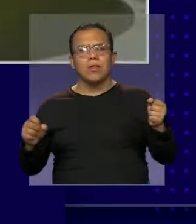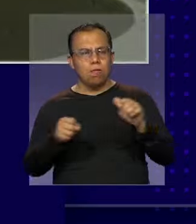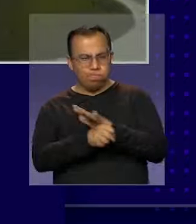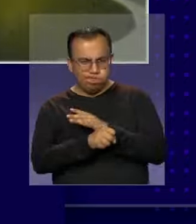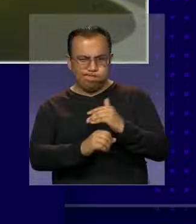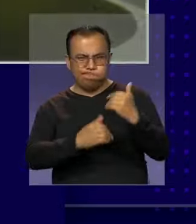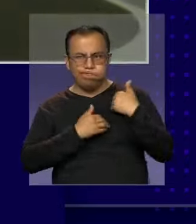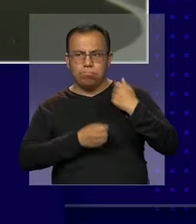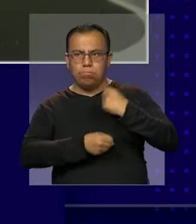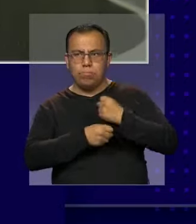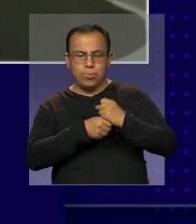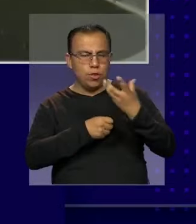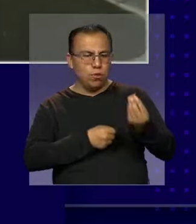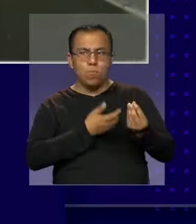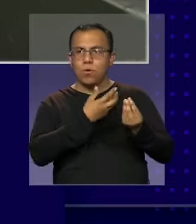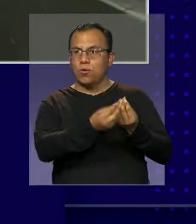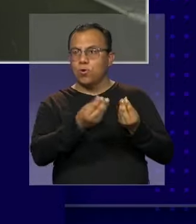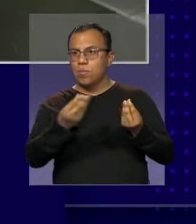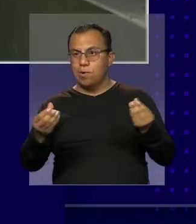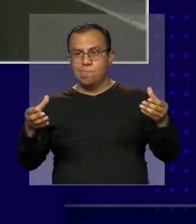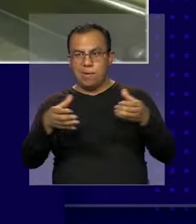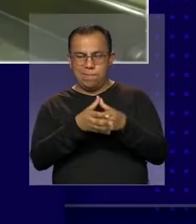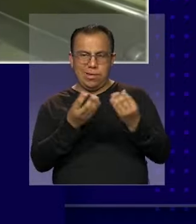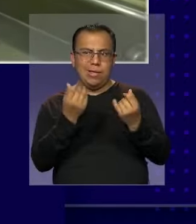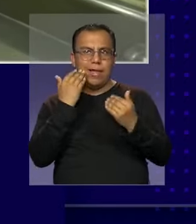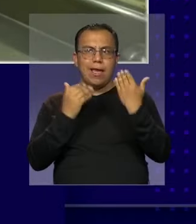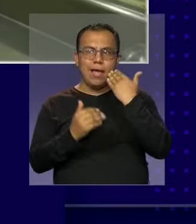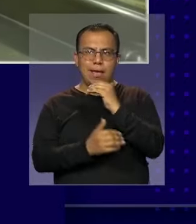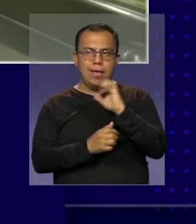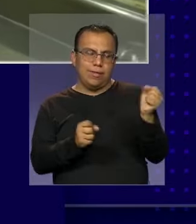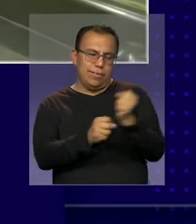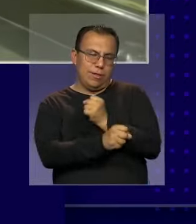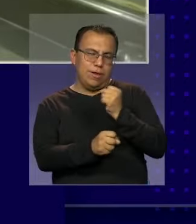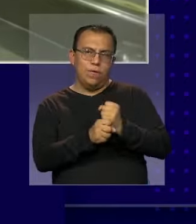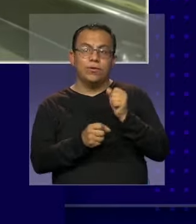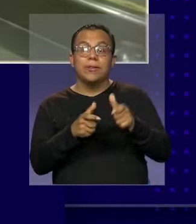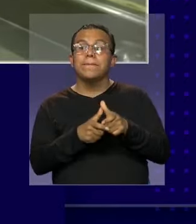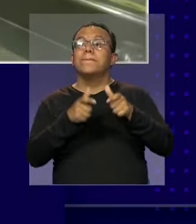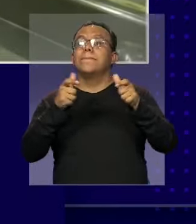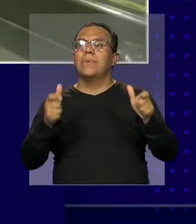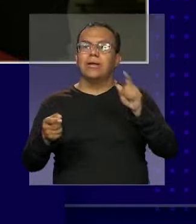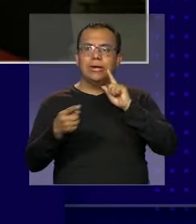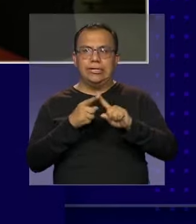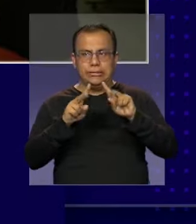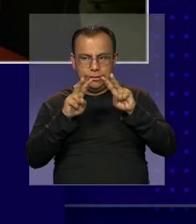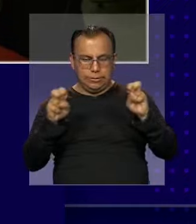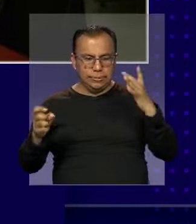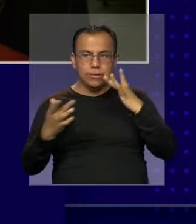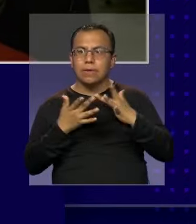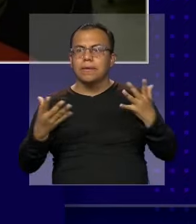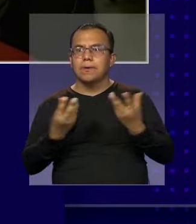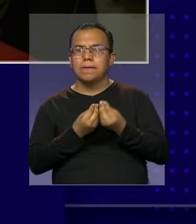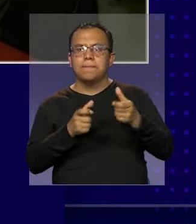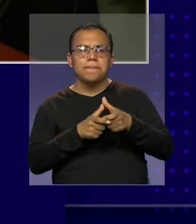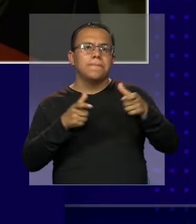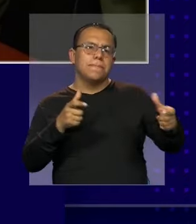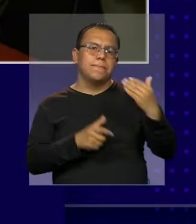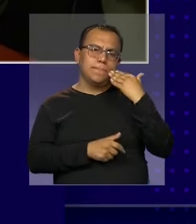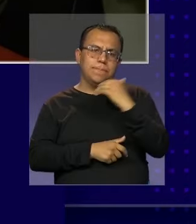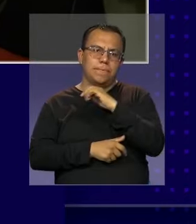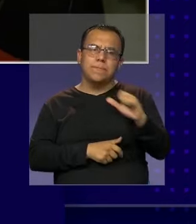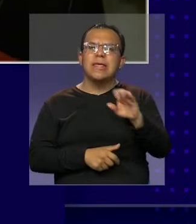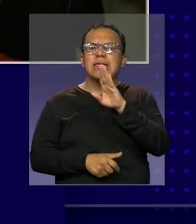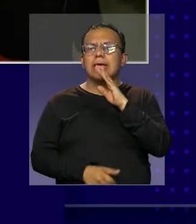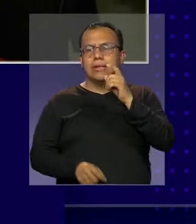ocupadas. Los sectores en los que se han mapeado donde las mujeres están trabajando más, por supuesto, el que tiene más mujeres, por ejemplo, son